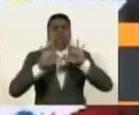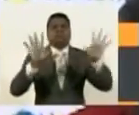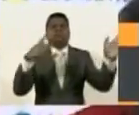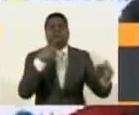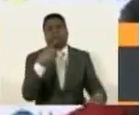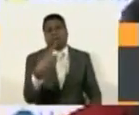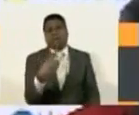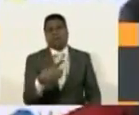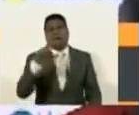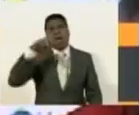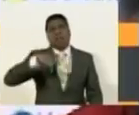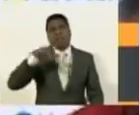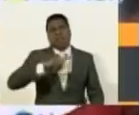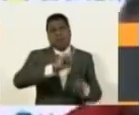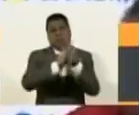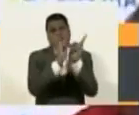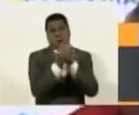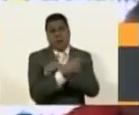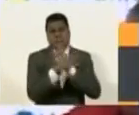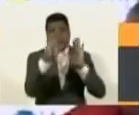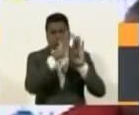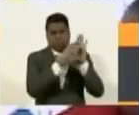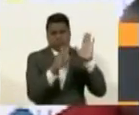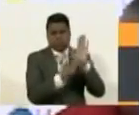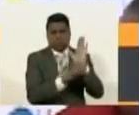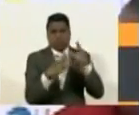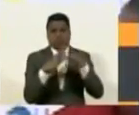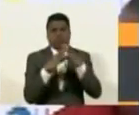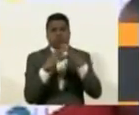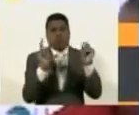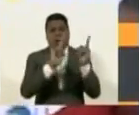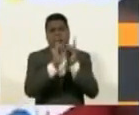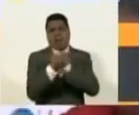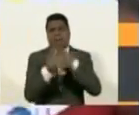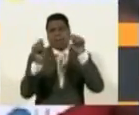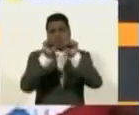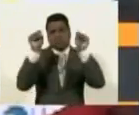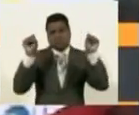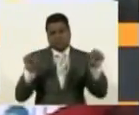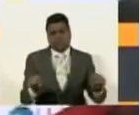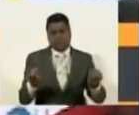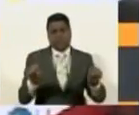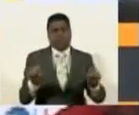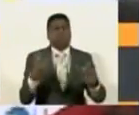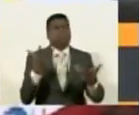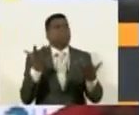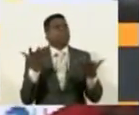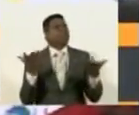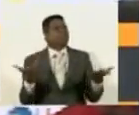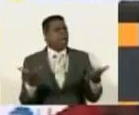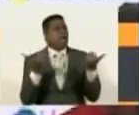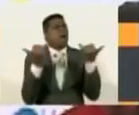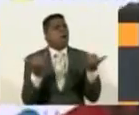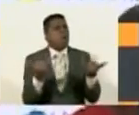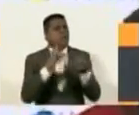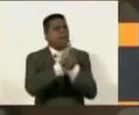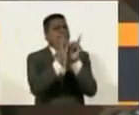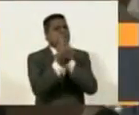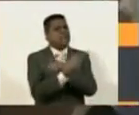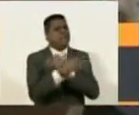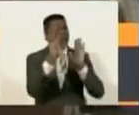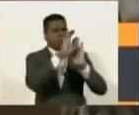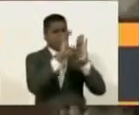Que era necesaria una constituyente para cambiar todo el sistema. Ah, ¿a qué constituyente estaban llamando